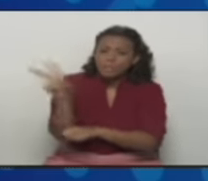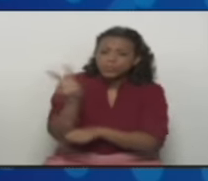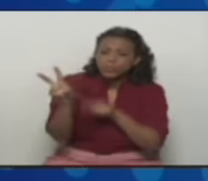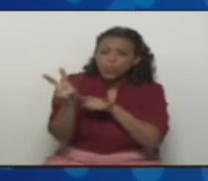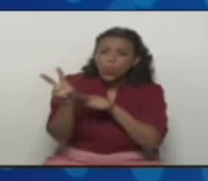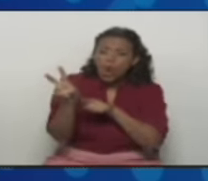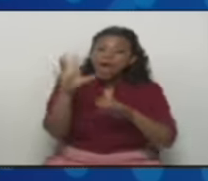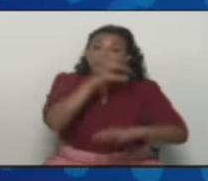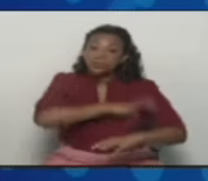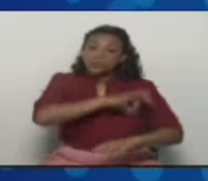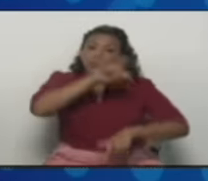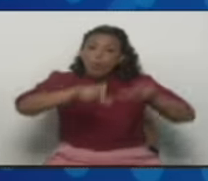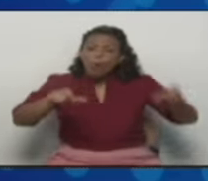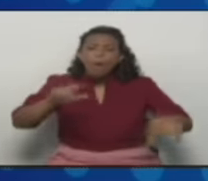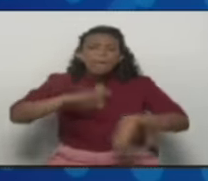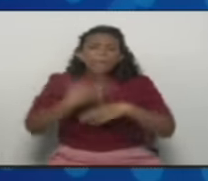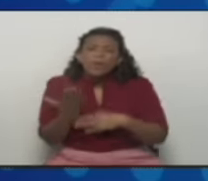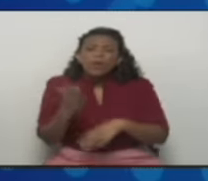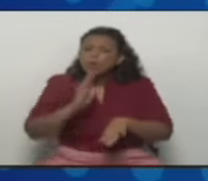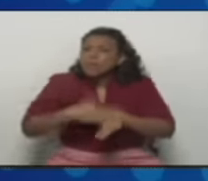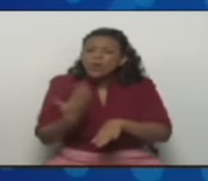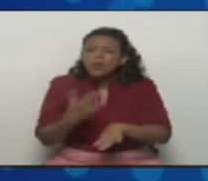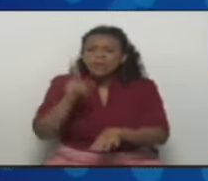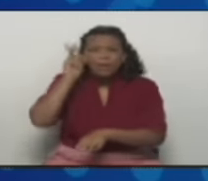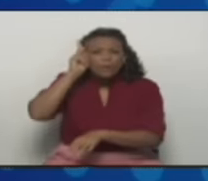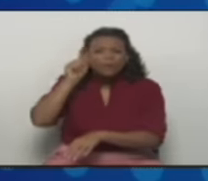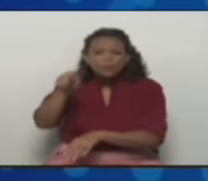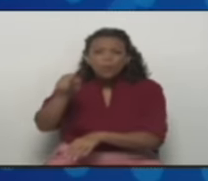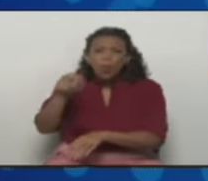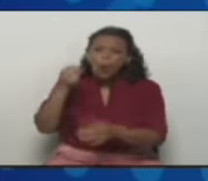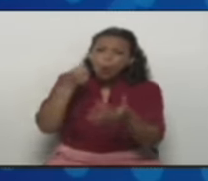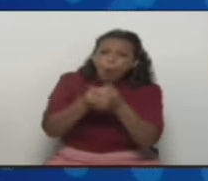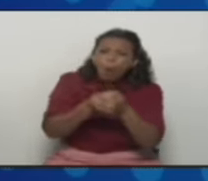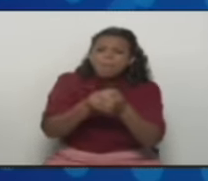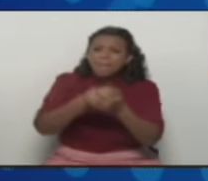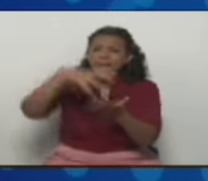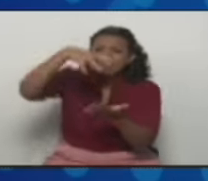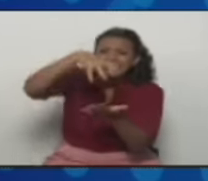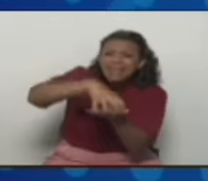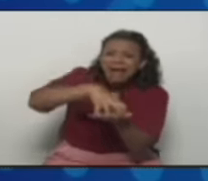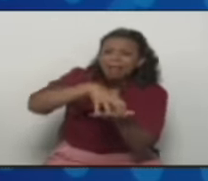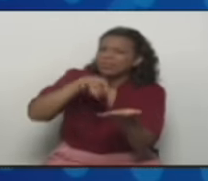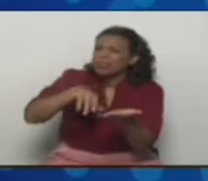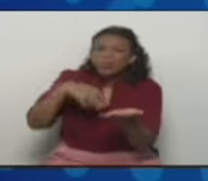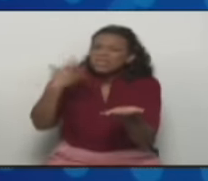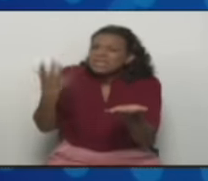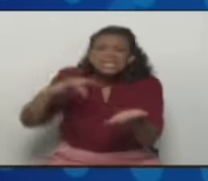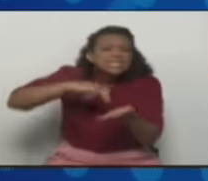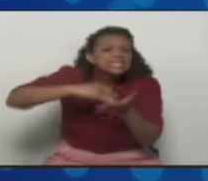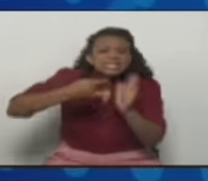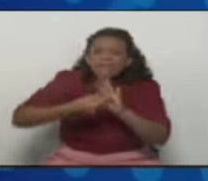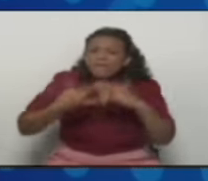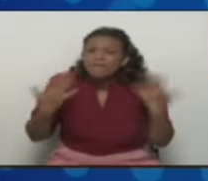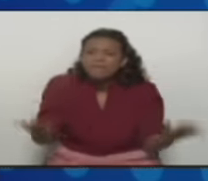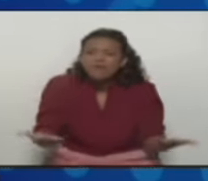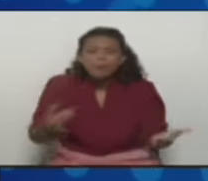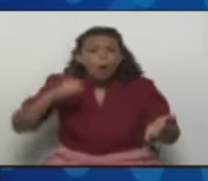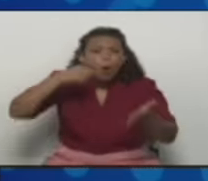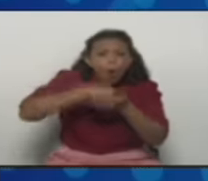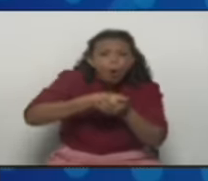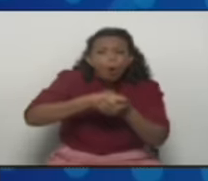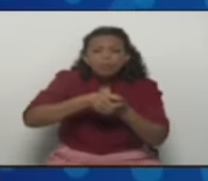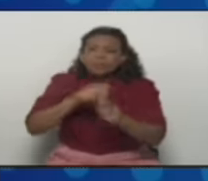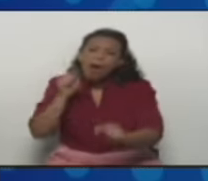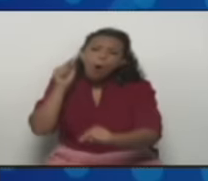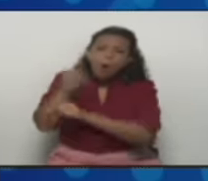la sociedad. Porque siempre se habla, profesor, del golpe de Estado. Esto va más allá. Es un golpe contra